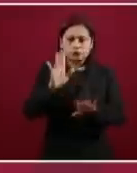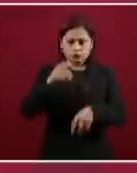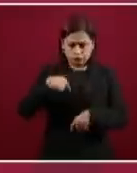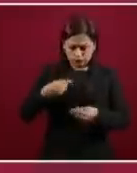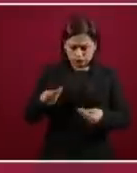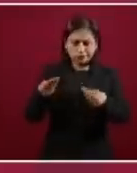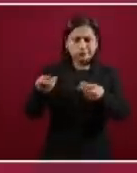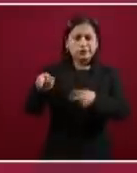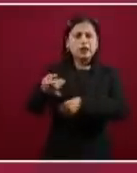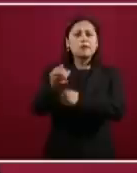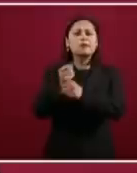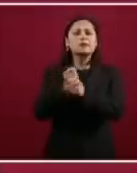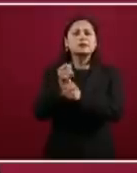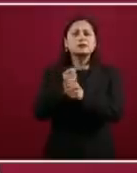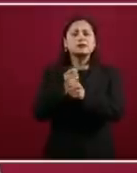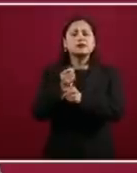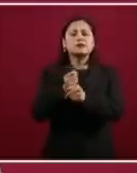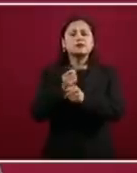que